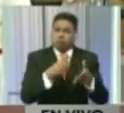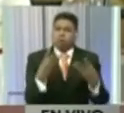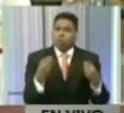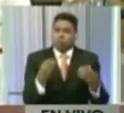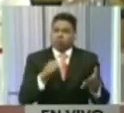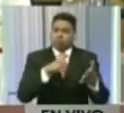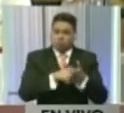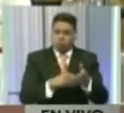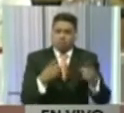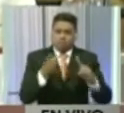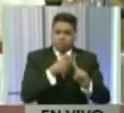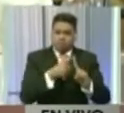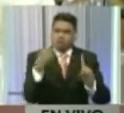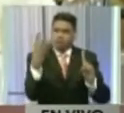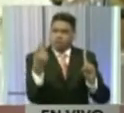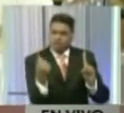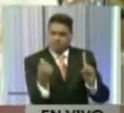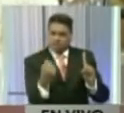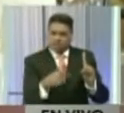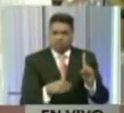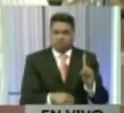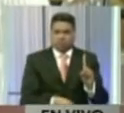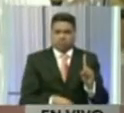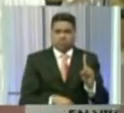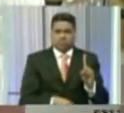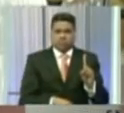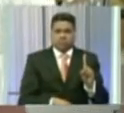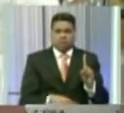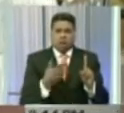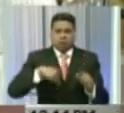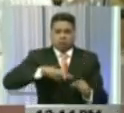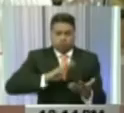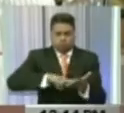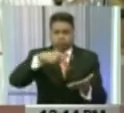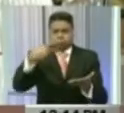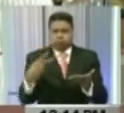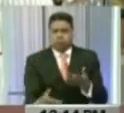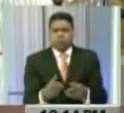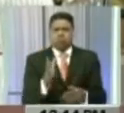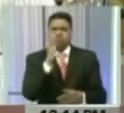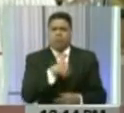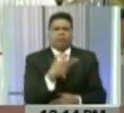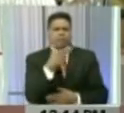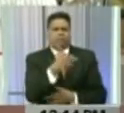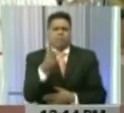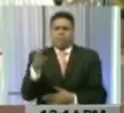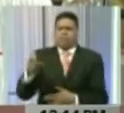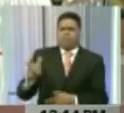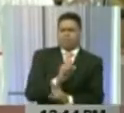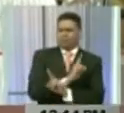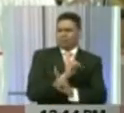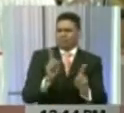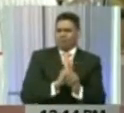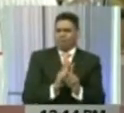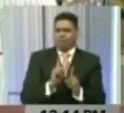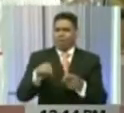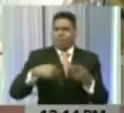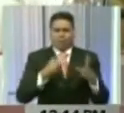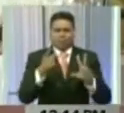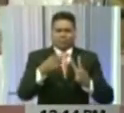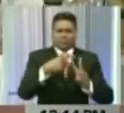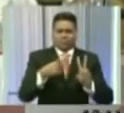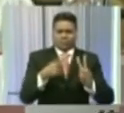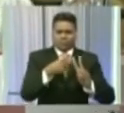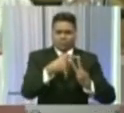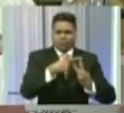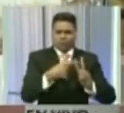golpe financiero. A nosotros nos tumbaron sin disparar un tiro. La oligarquía se puso de acuerdo para sacar los dólares en una semana.